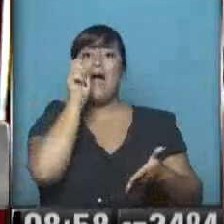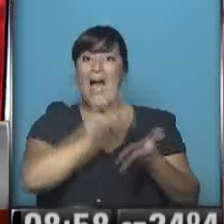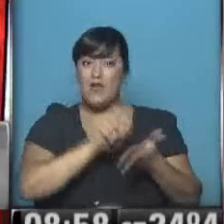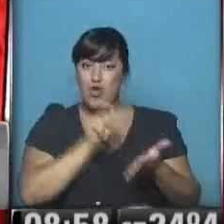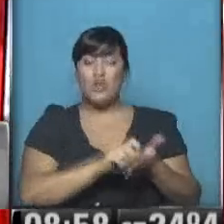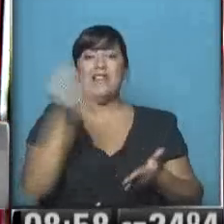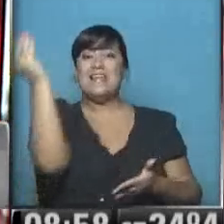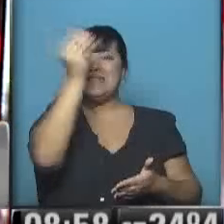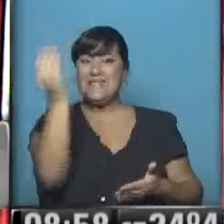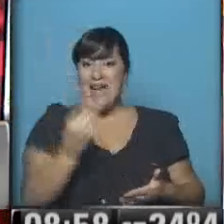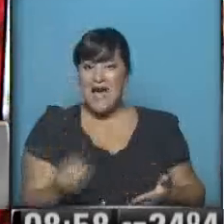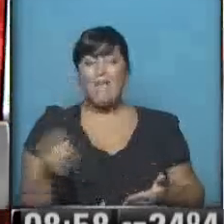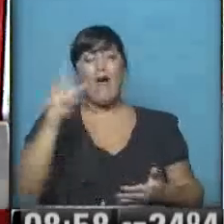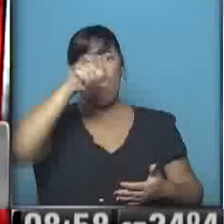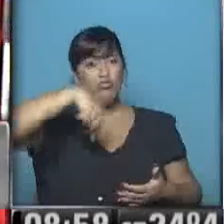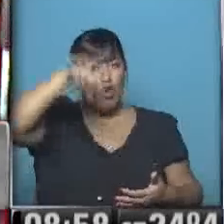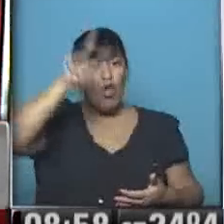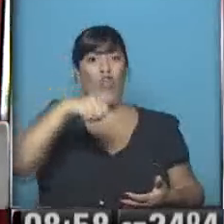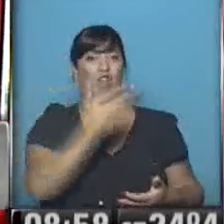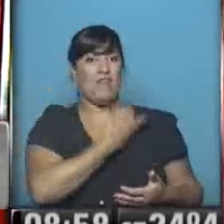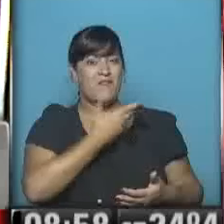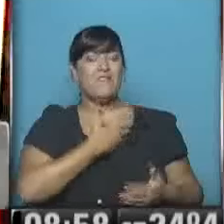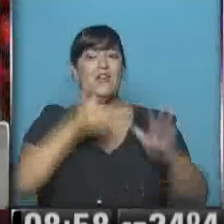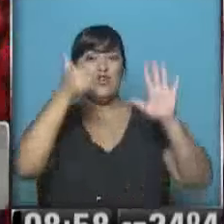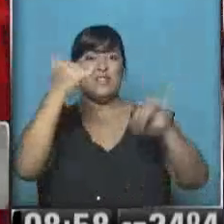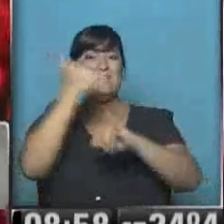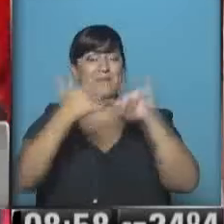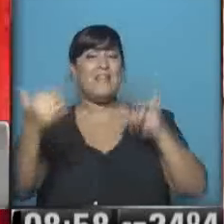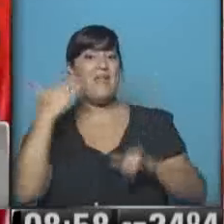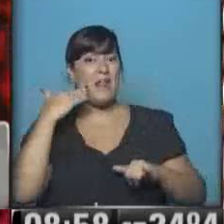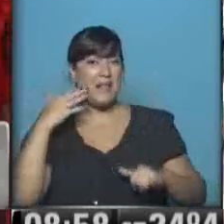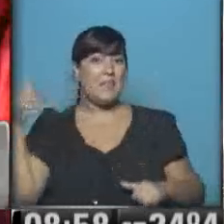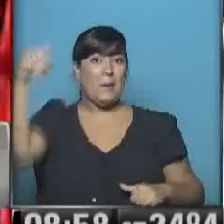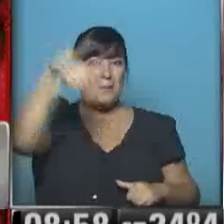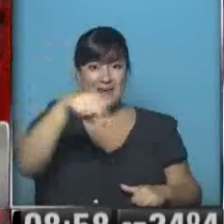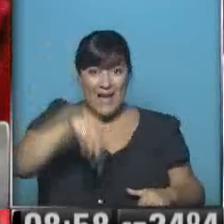sábados de febrero a las 18:30, te venís al canal, a la TV pública, a